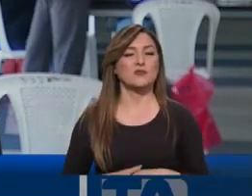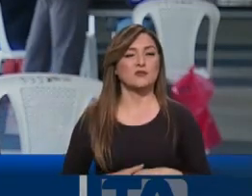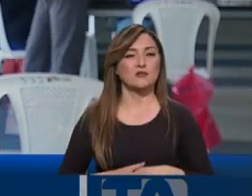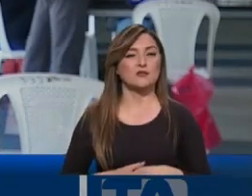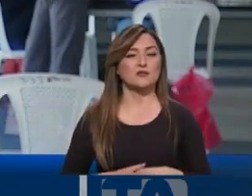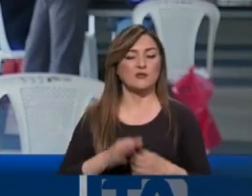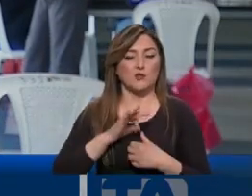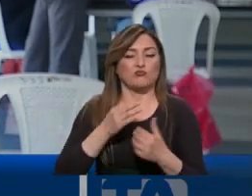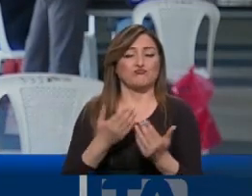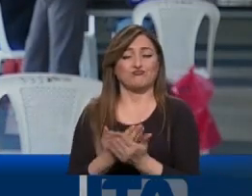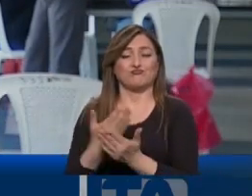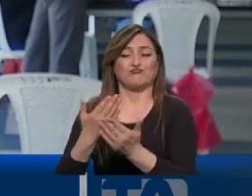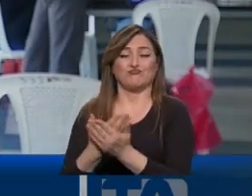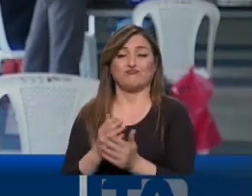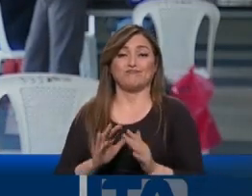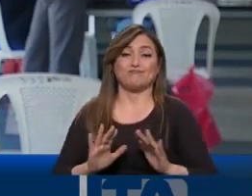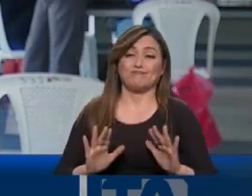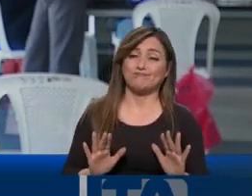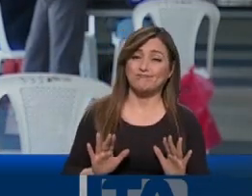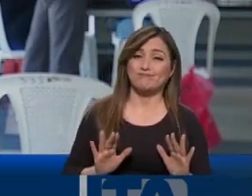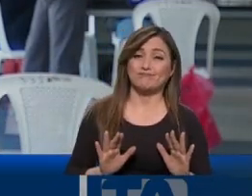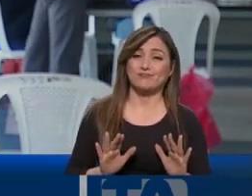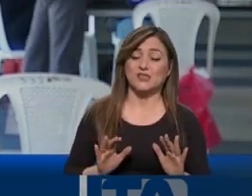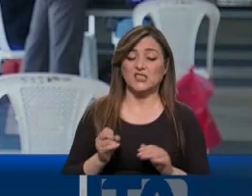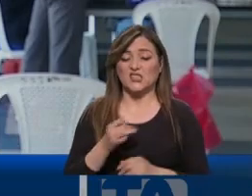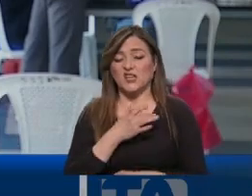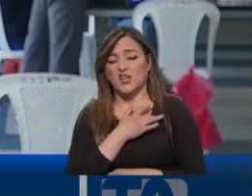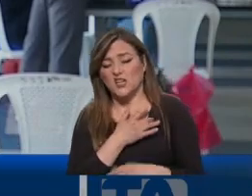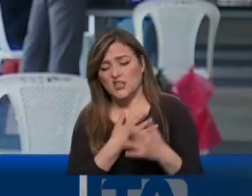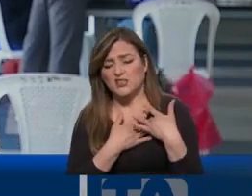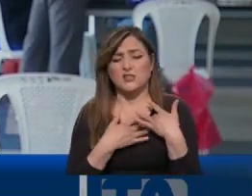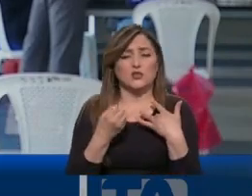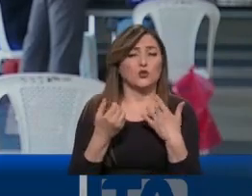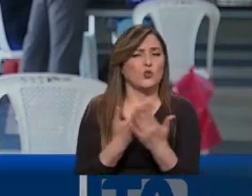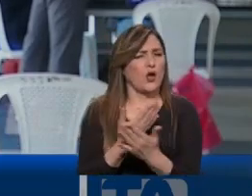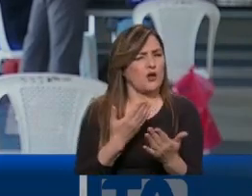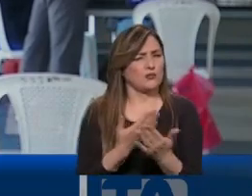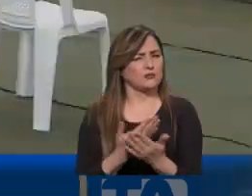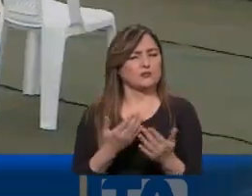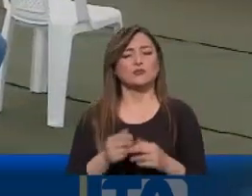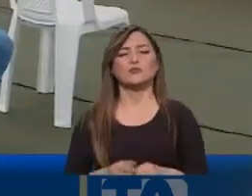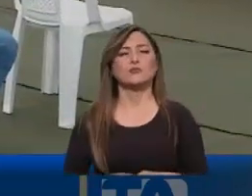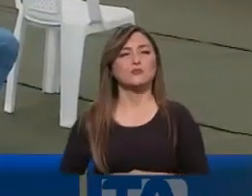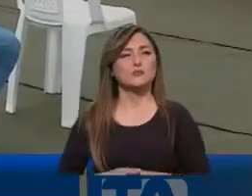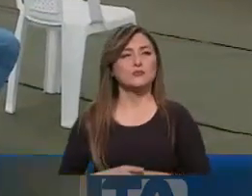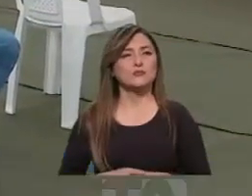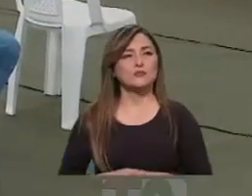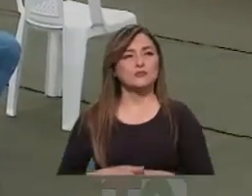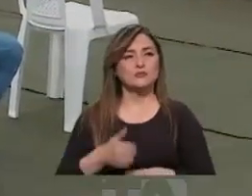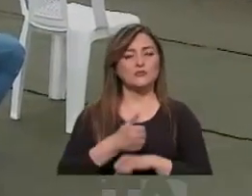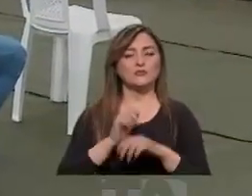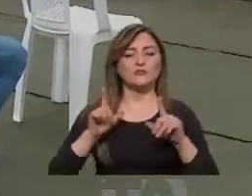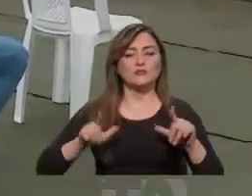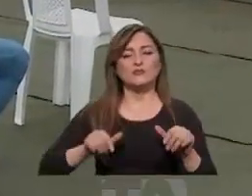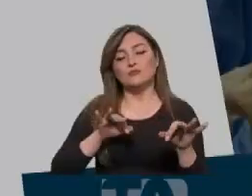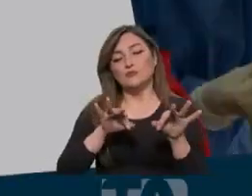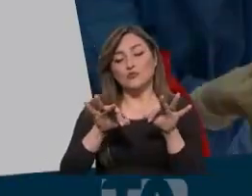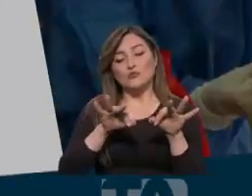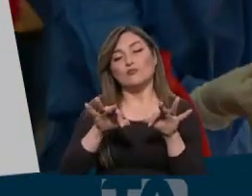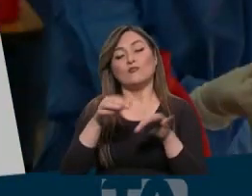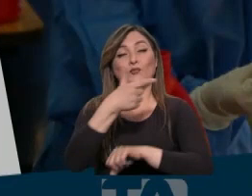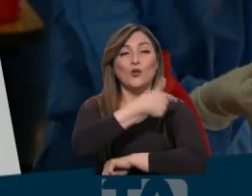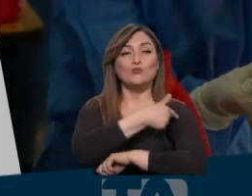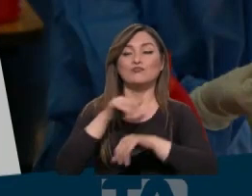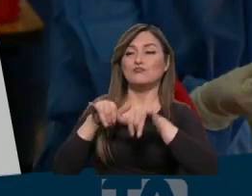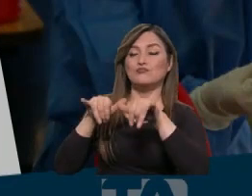y no todos sabemos qué síntomas son, nuevos síntomas los que hay. Las autoridades de salud explicaron que la